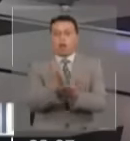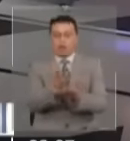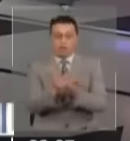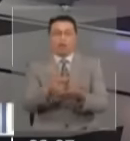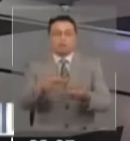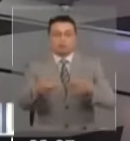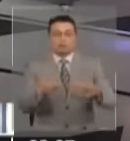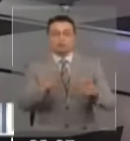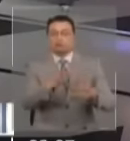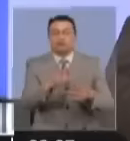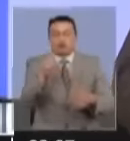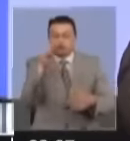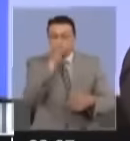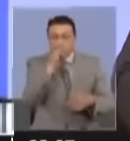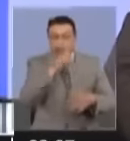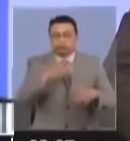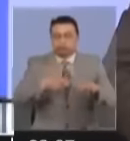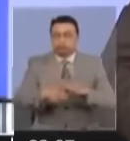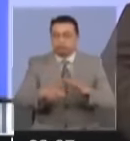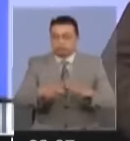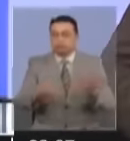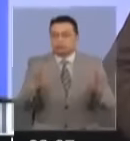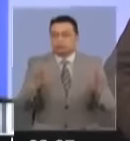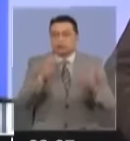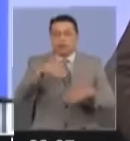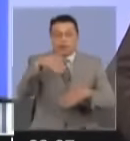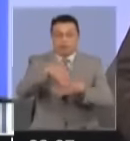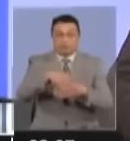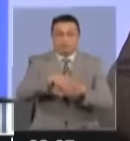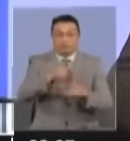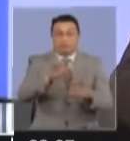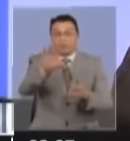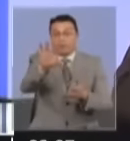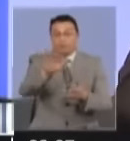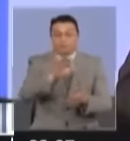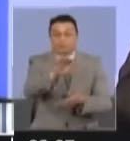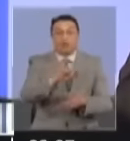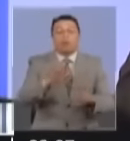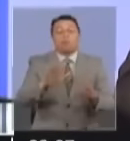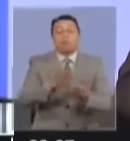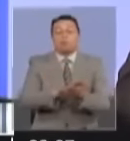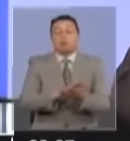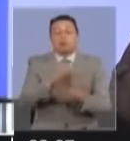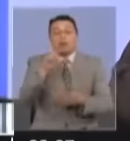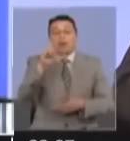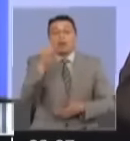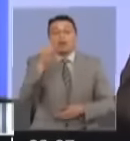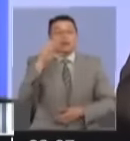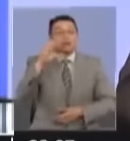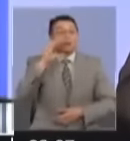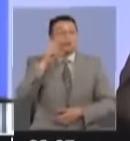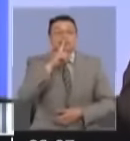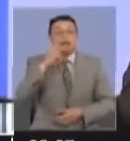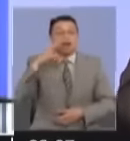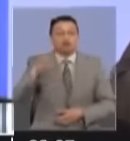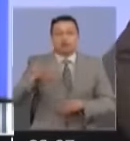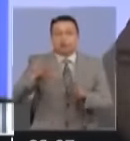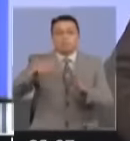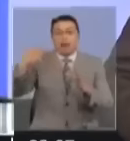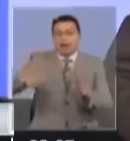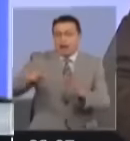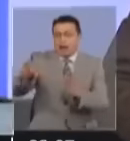habido corrupción, si es que podemos llamar corrupción a la elección de ciertas licitaciones donde se eligen las más caras,